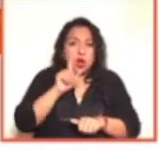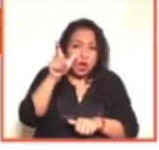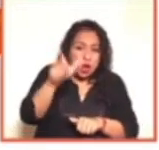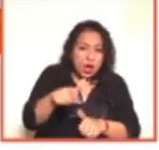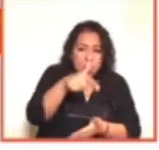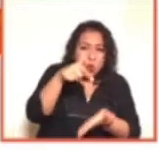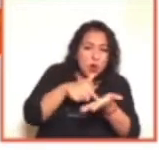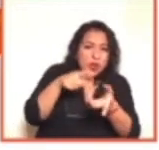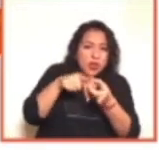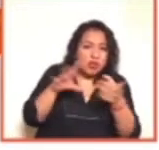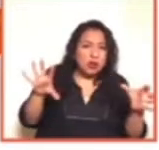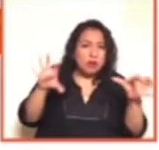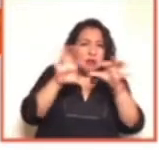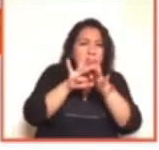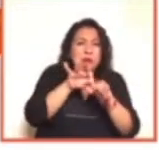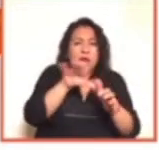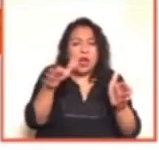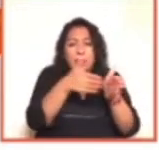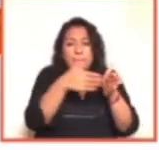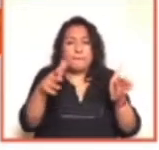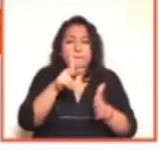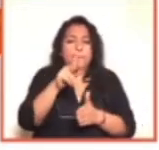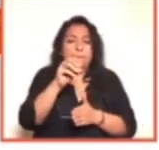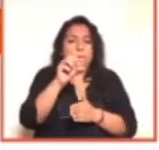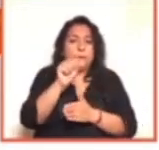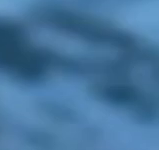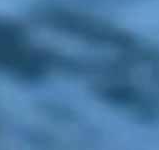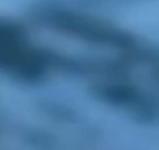podría pertenecer al posclásico tardío.